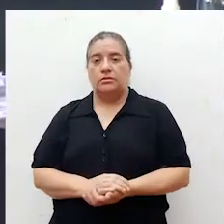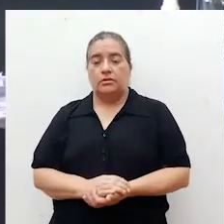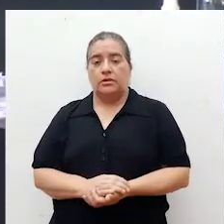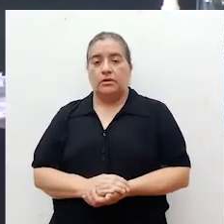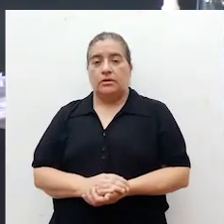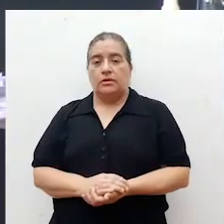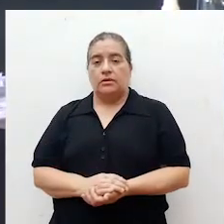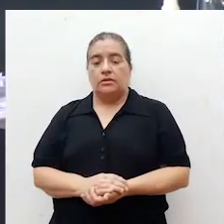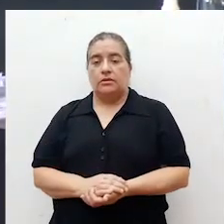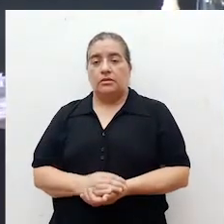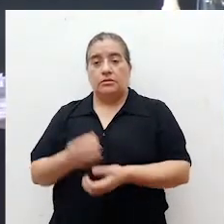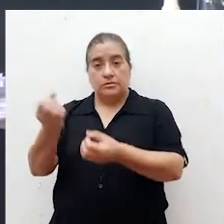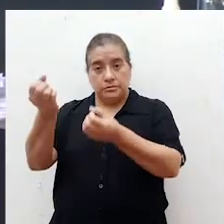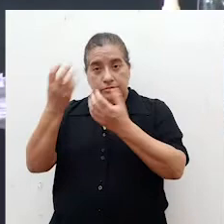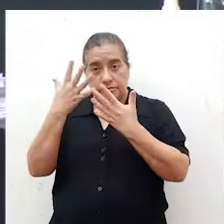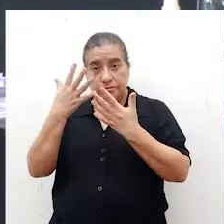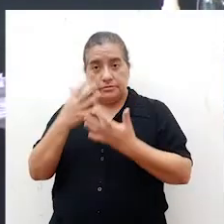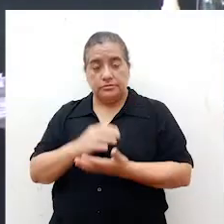en relación a la vacuna,